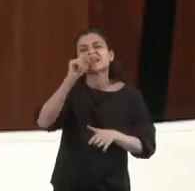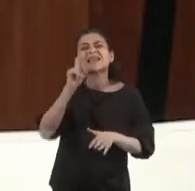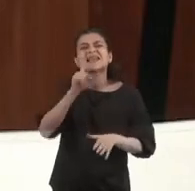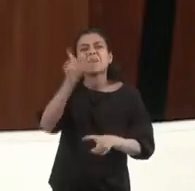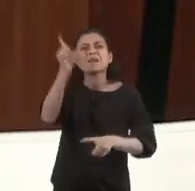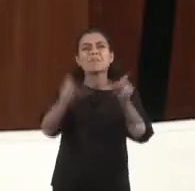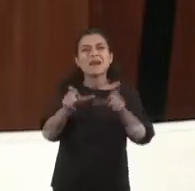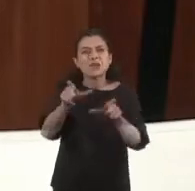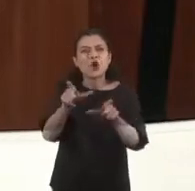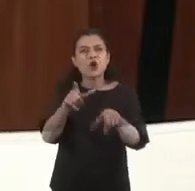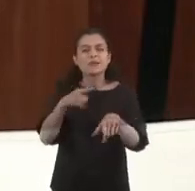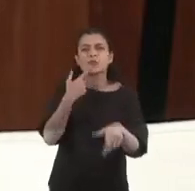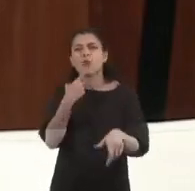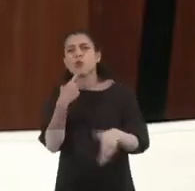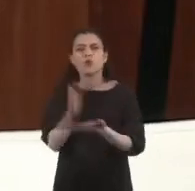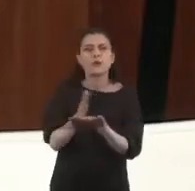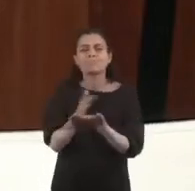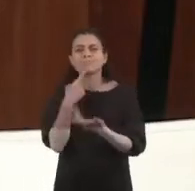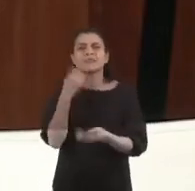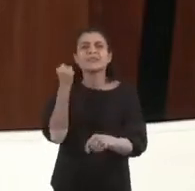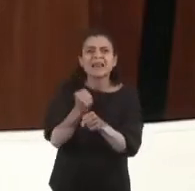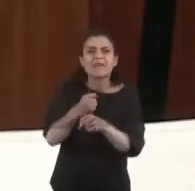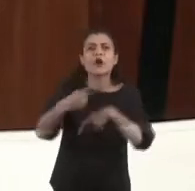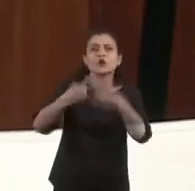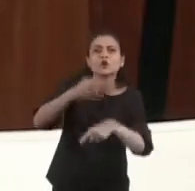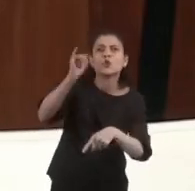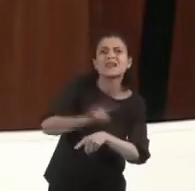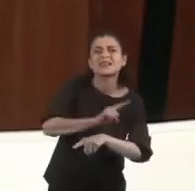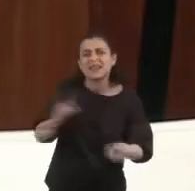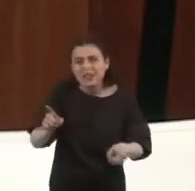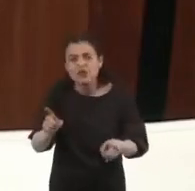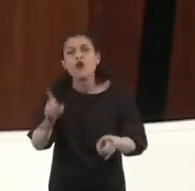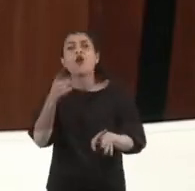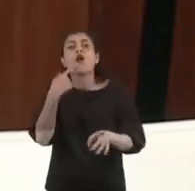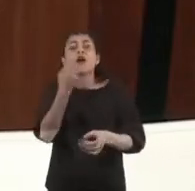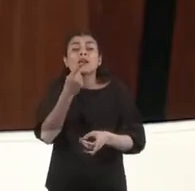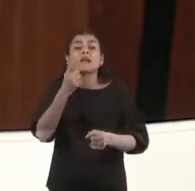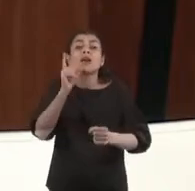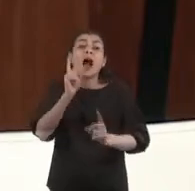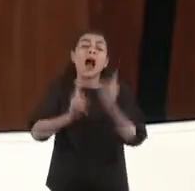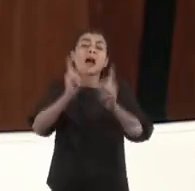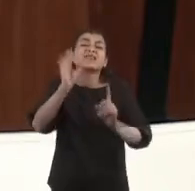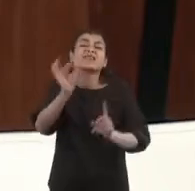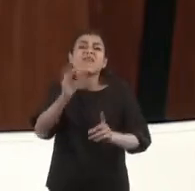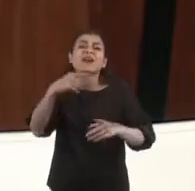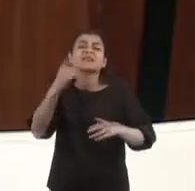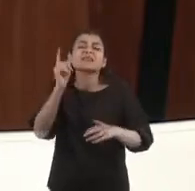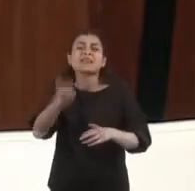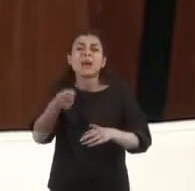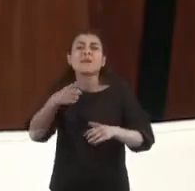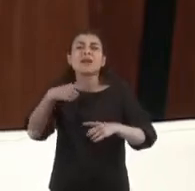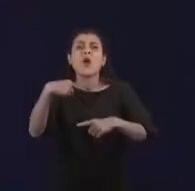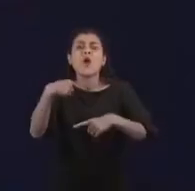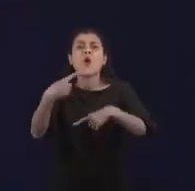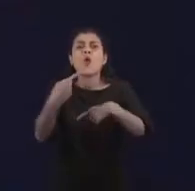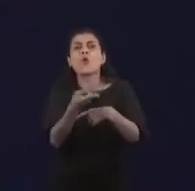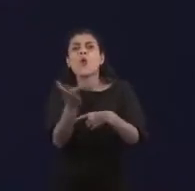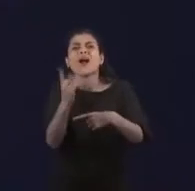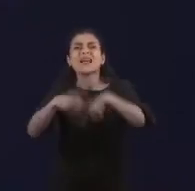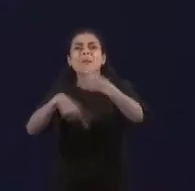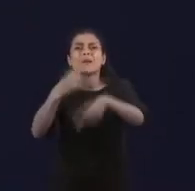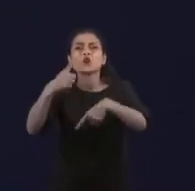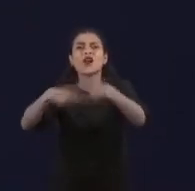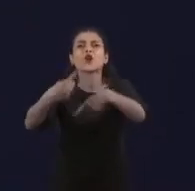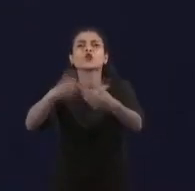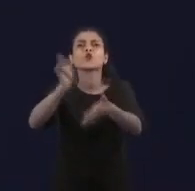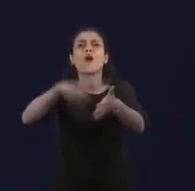último día hábil del mes, si ya hay estimaciones de cuántas contrataciones se van a renovar o no. Muchas gracias. No, todavía no está